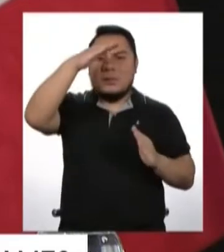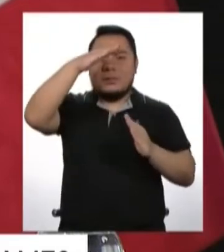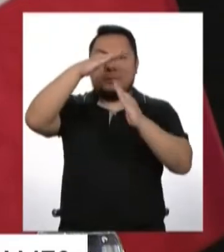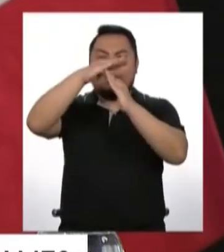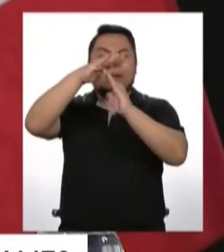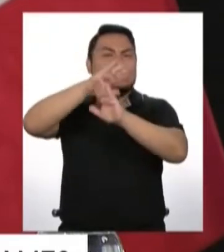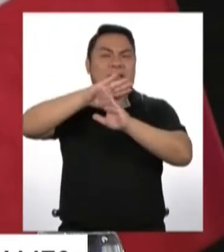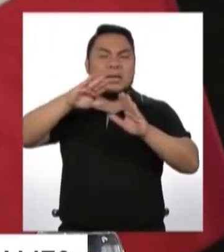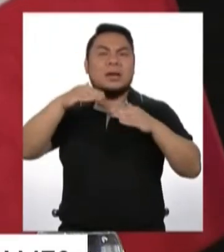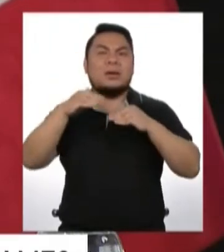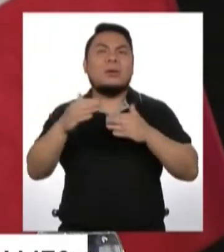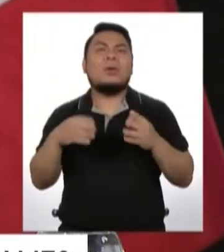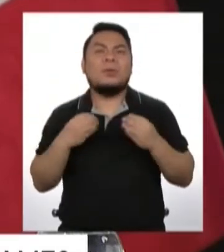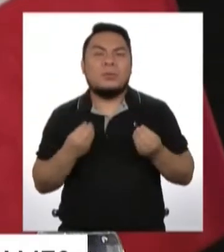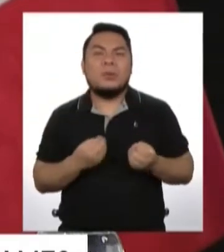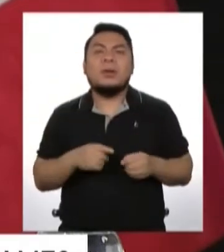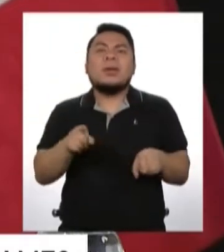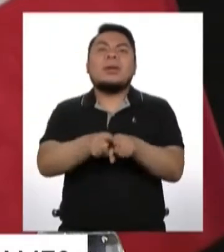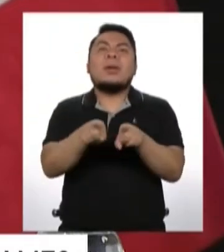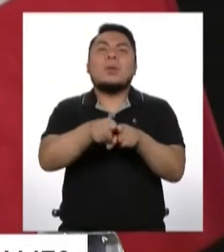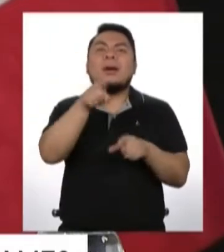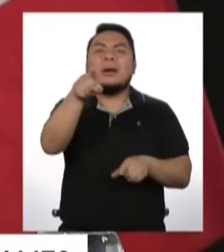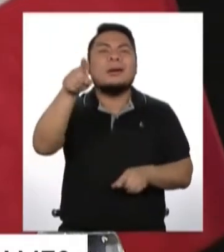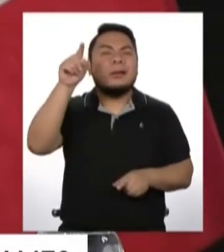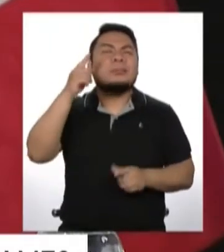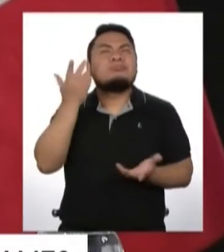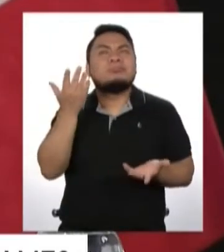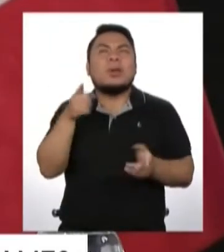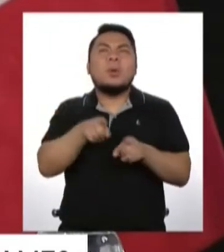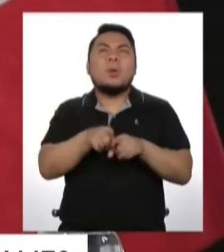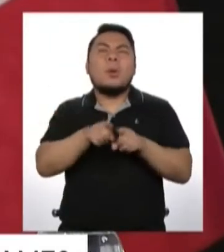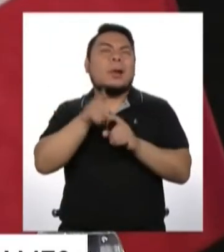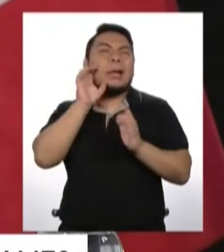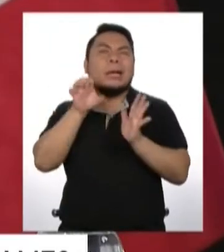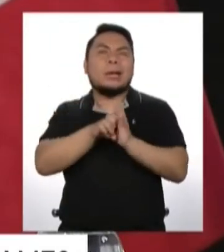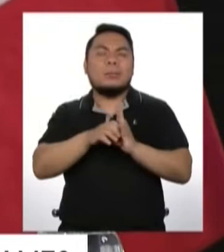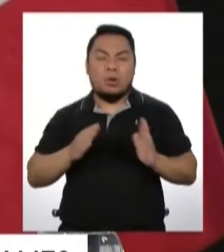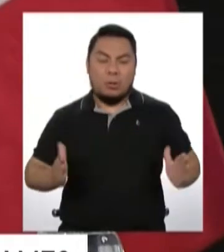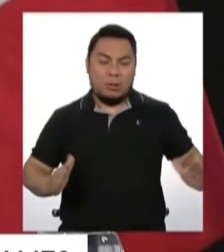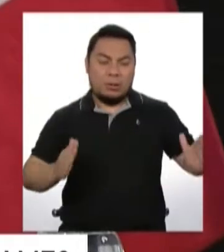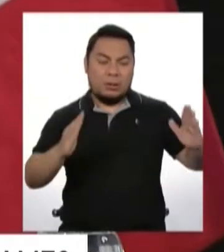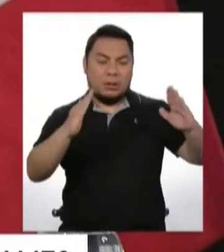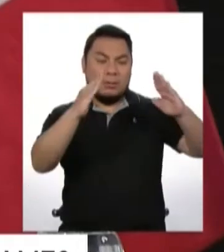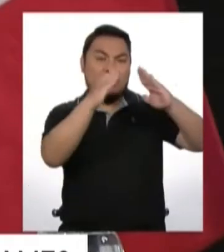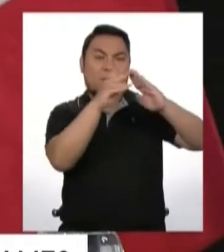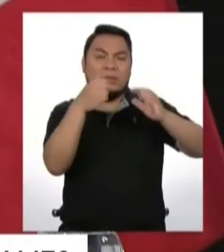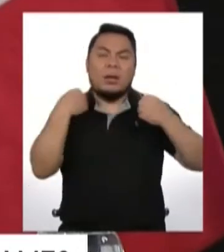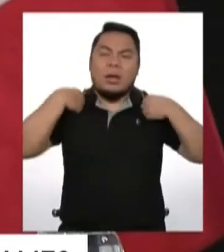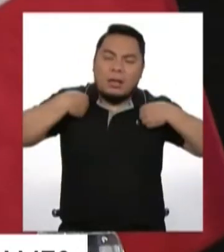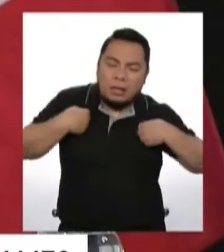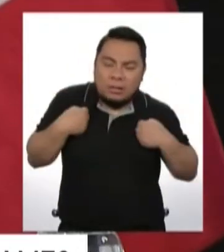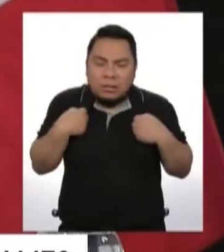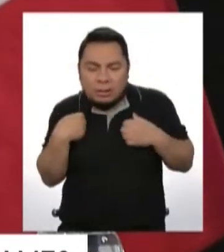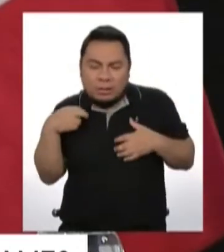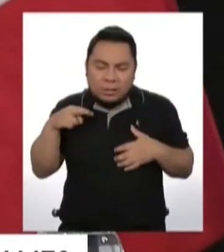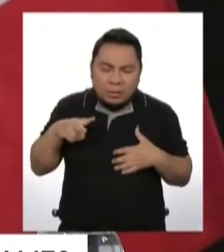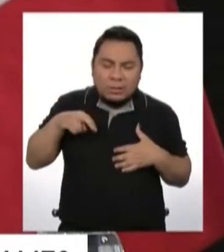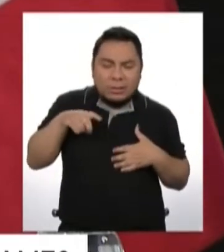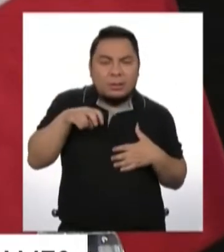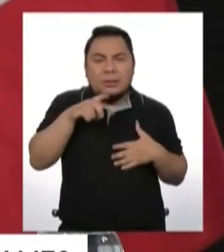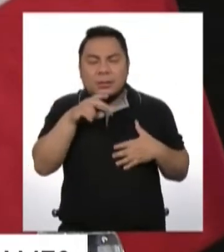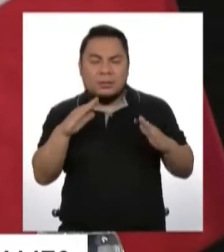como subir una montaña, es como subir un cerro, y en la medida que nos acercamos a la